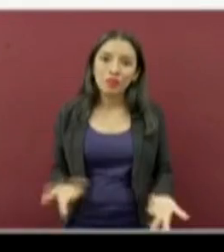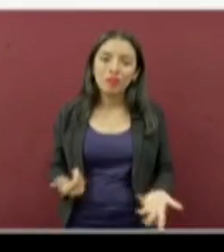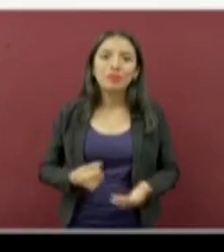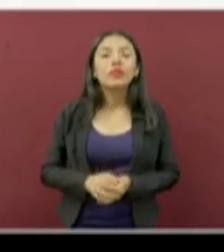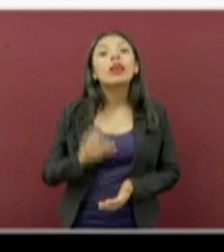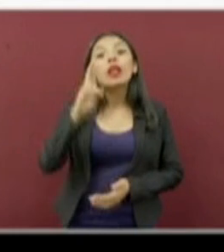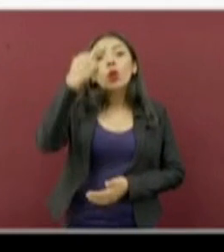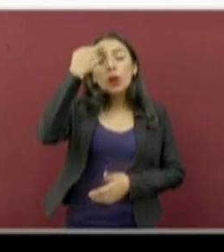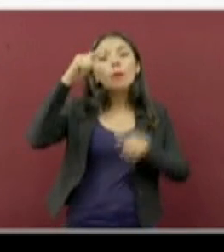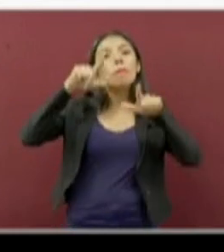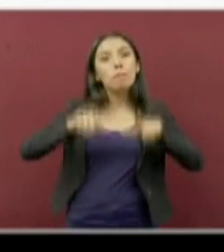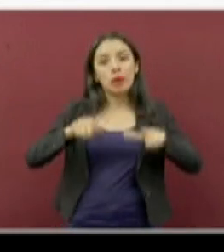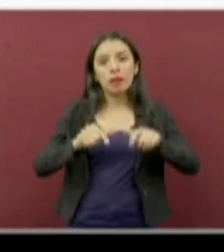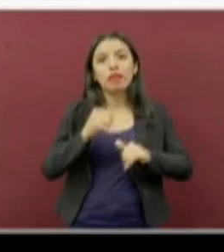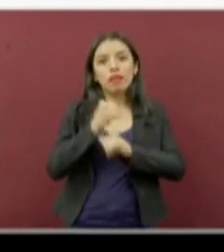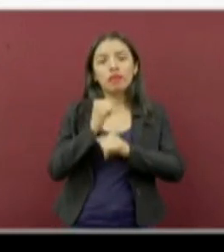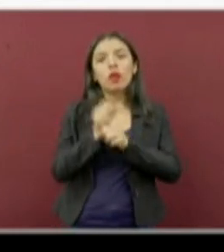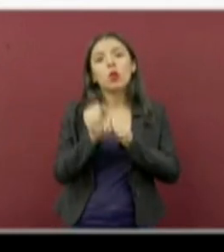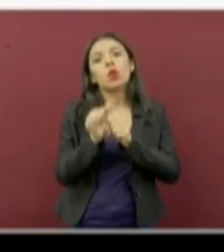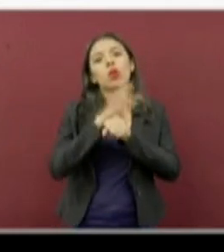oficial